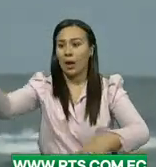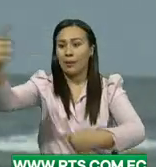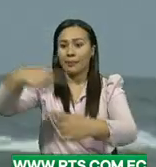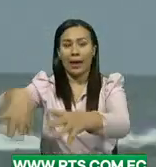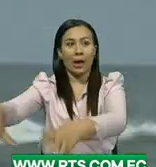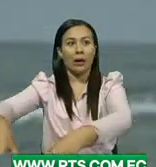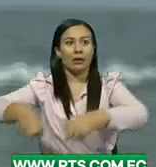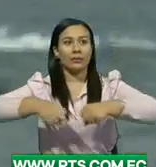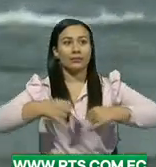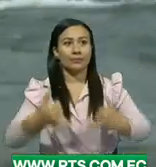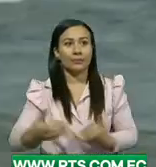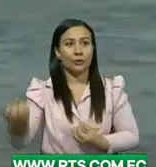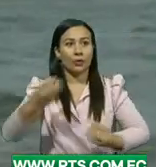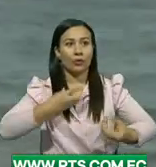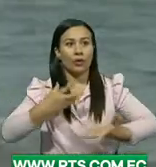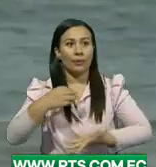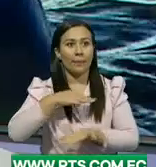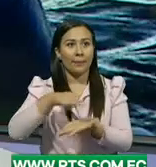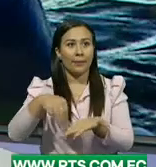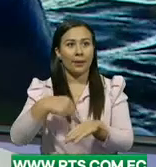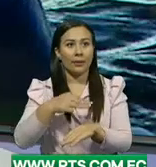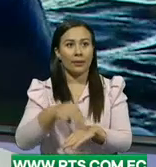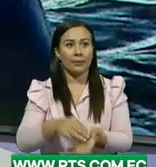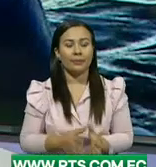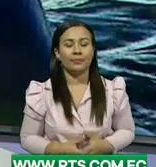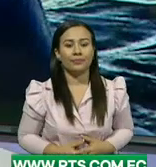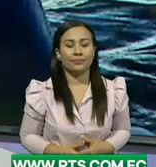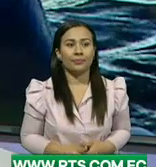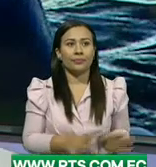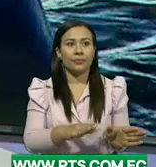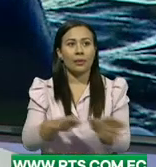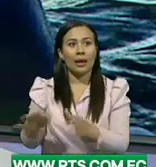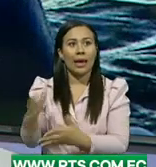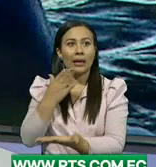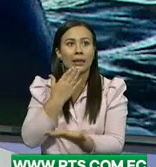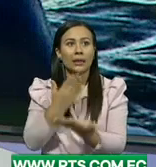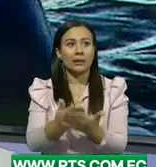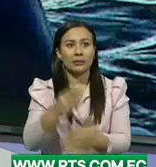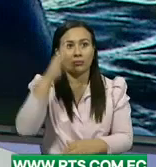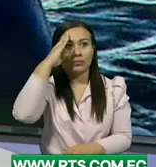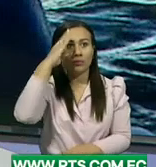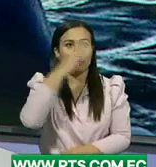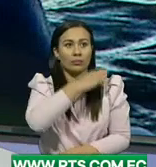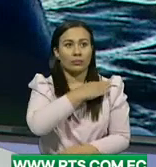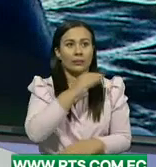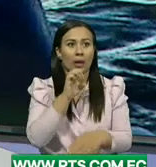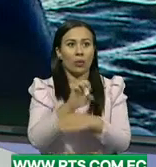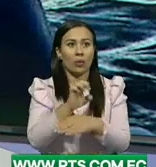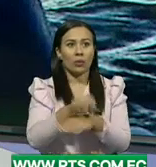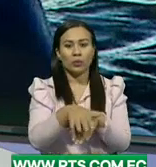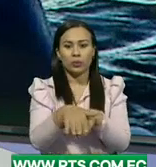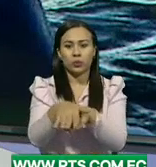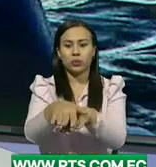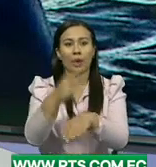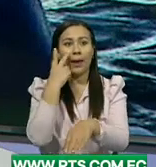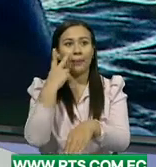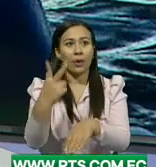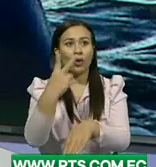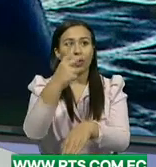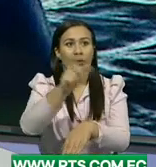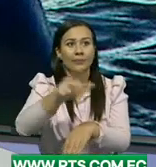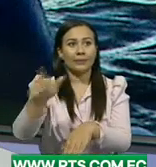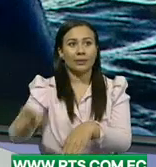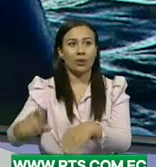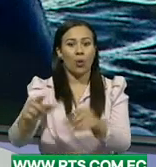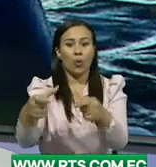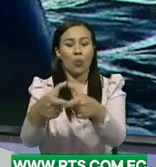Manabí, informó Wendy Delgado. Gracias al patrullaje de la Armada del Ecuador, se detuvo a 2 integrantes de una